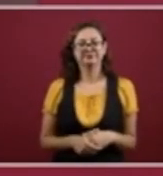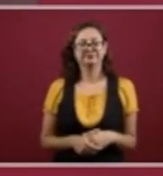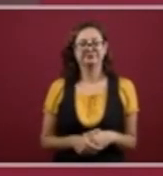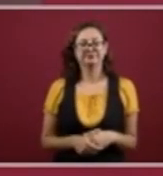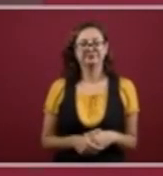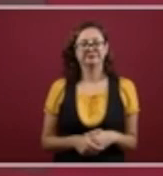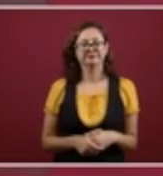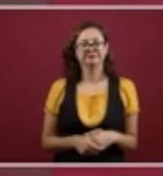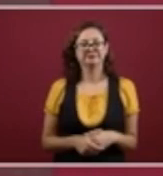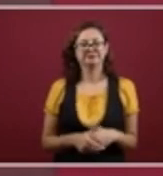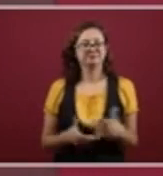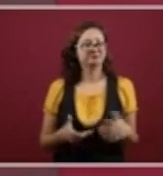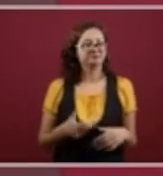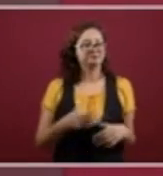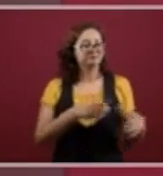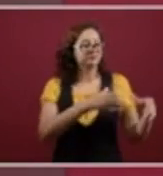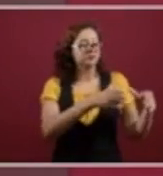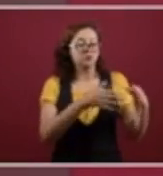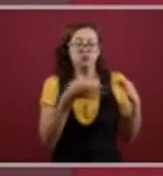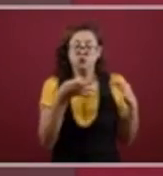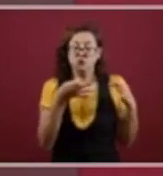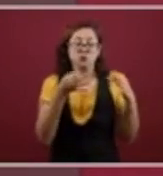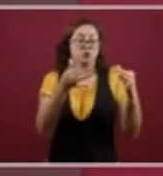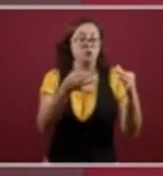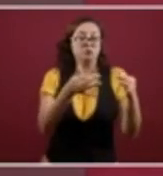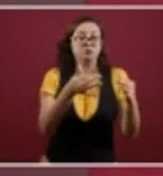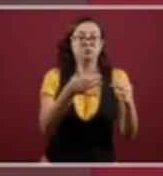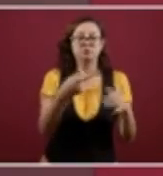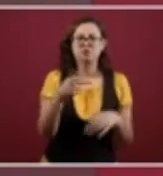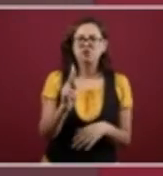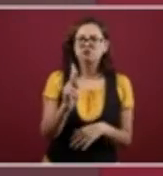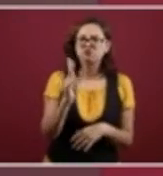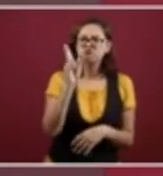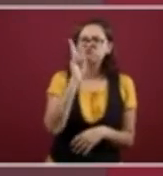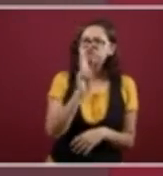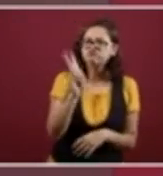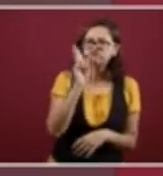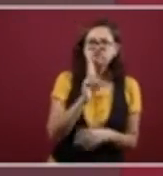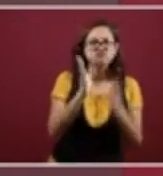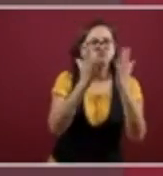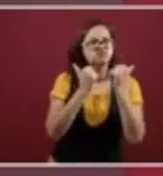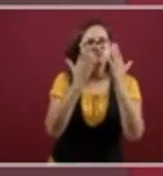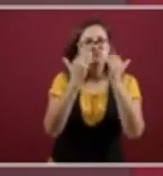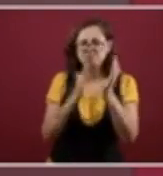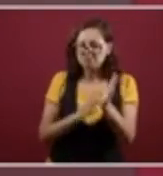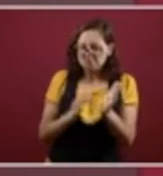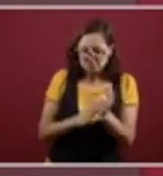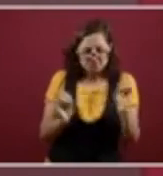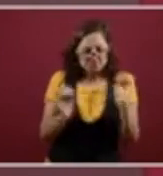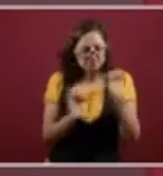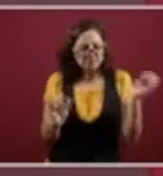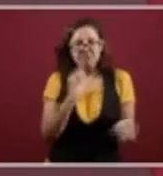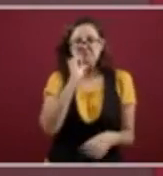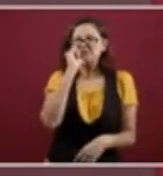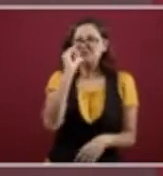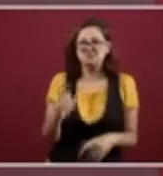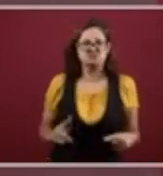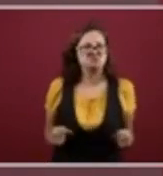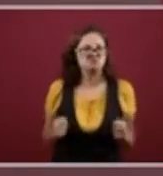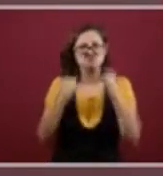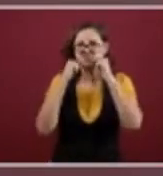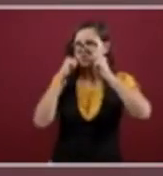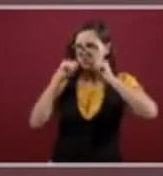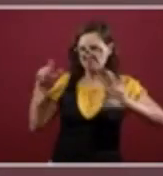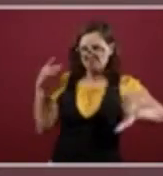sin pruebas, sin elementos, se lanzan en contra de